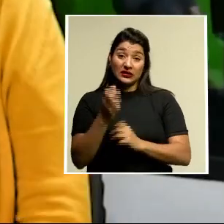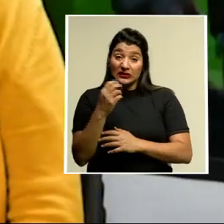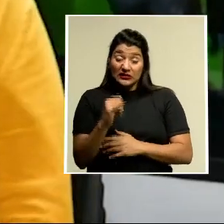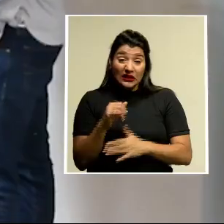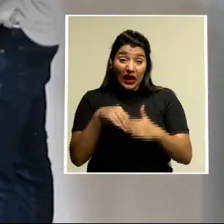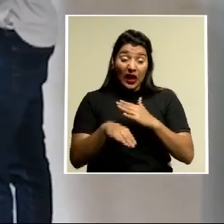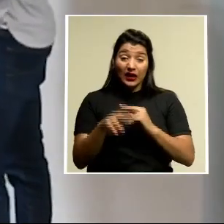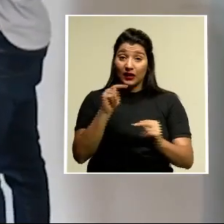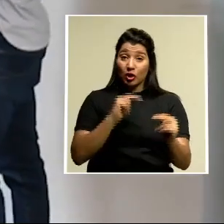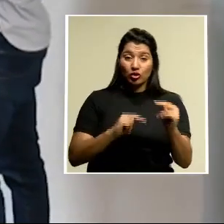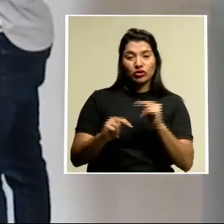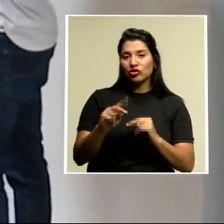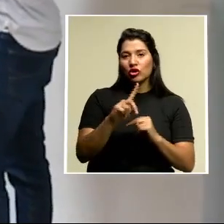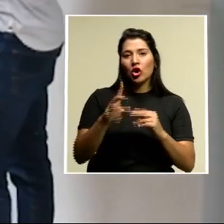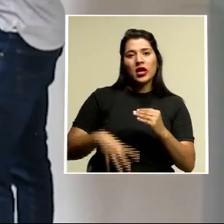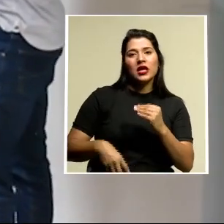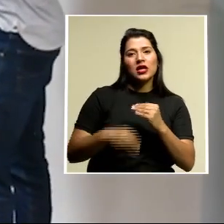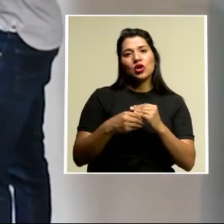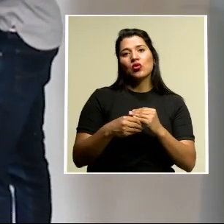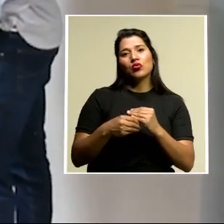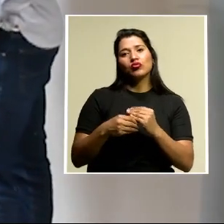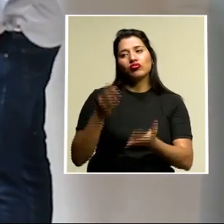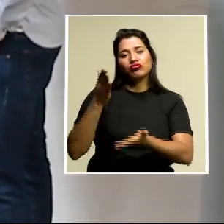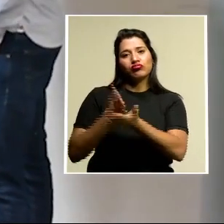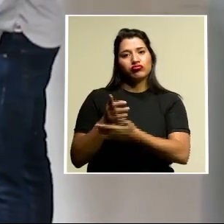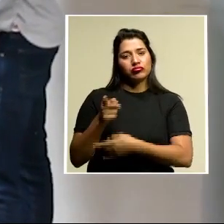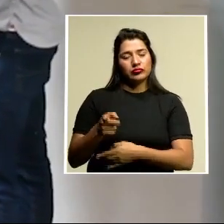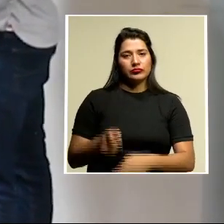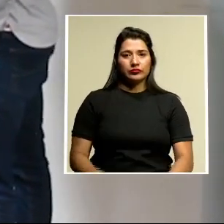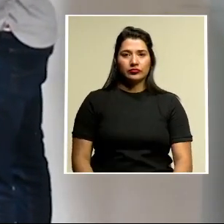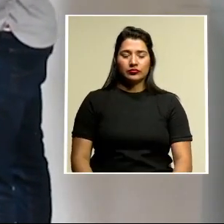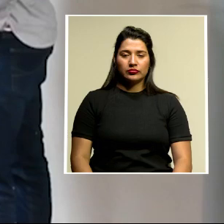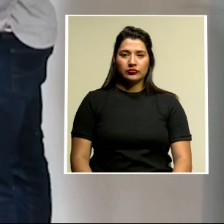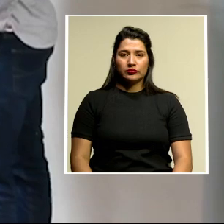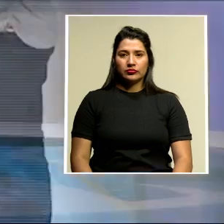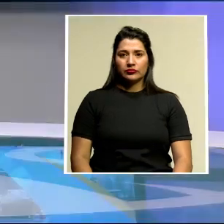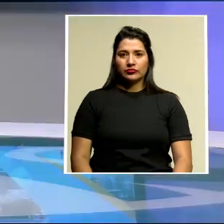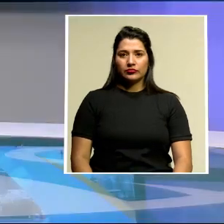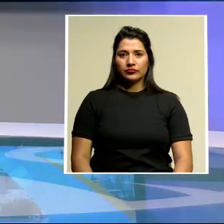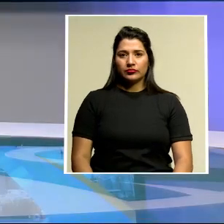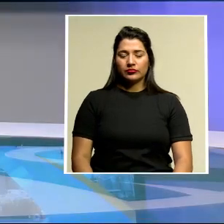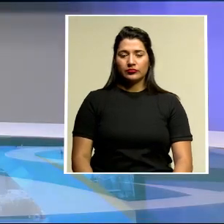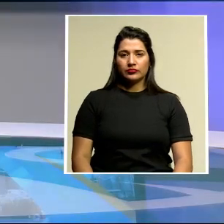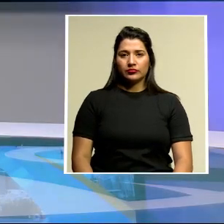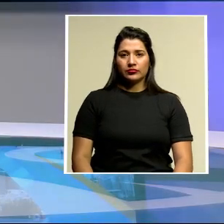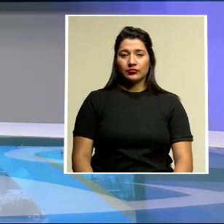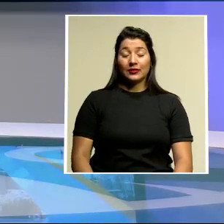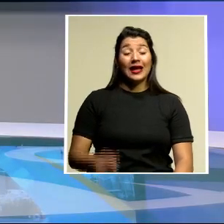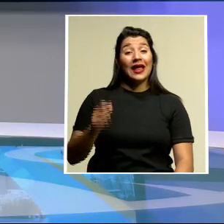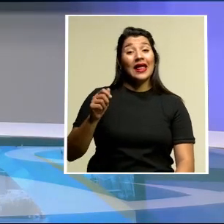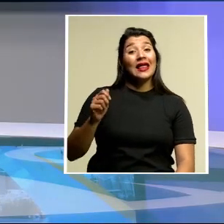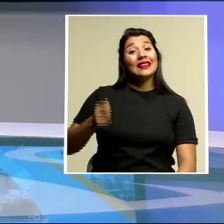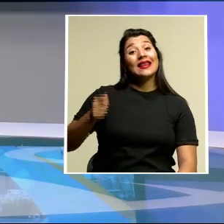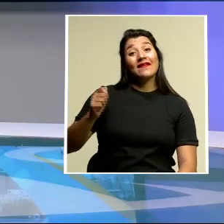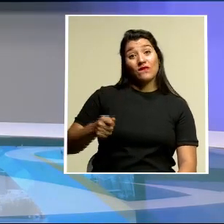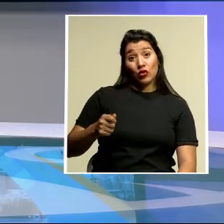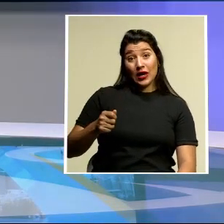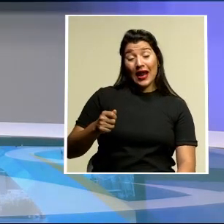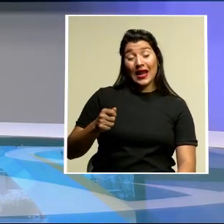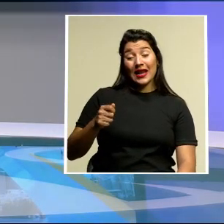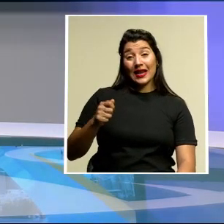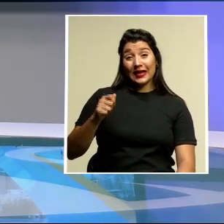consecutivo. A 4 meses de las elecciones generales, su gobierno ordenó la detención de 26 opositores,